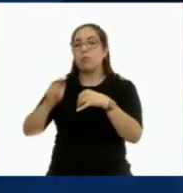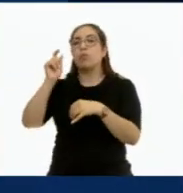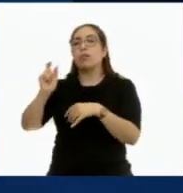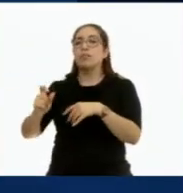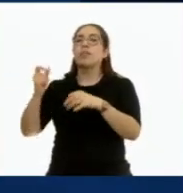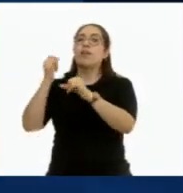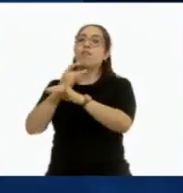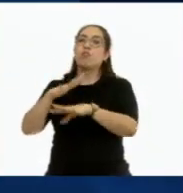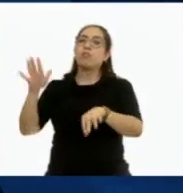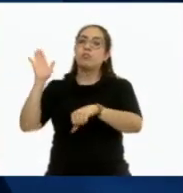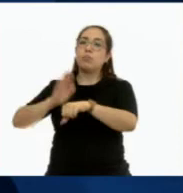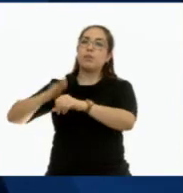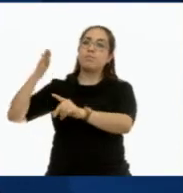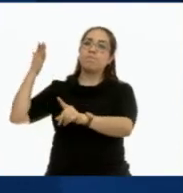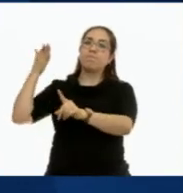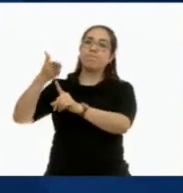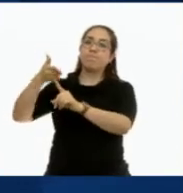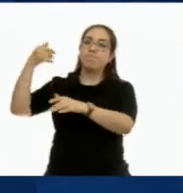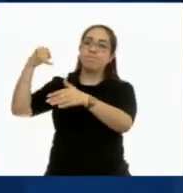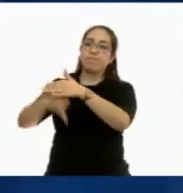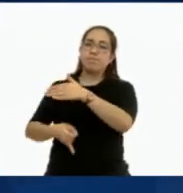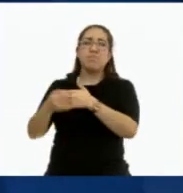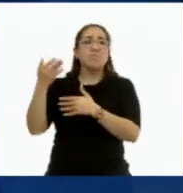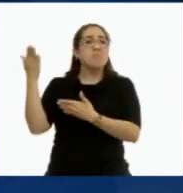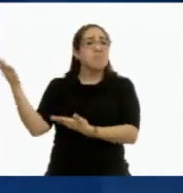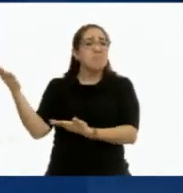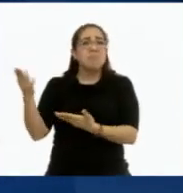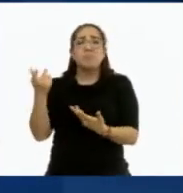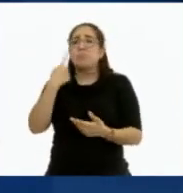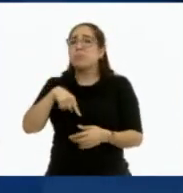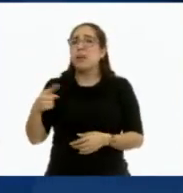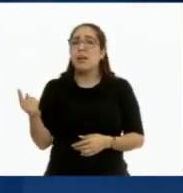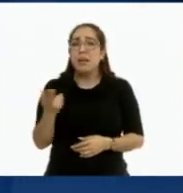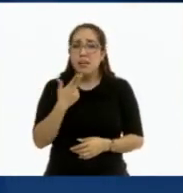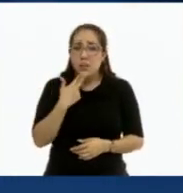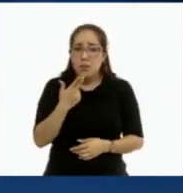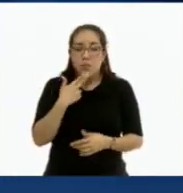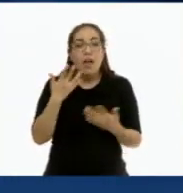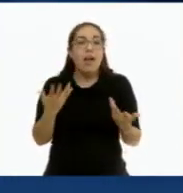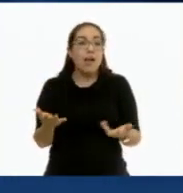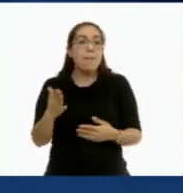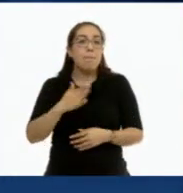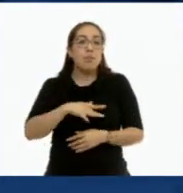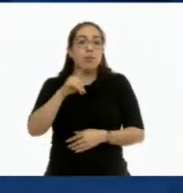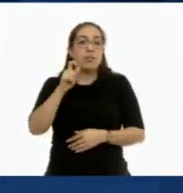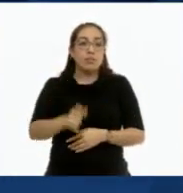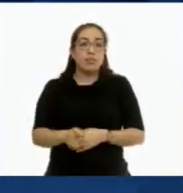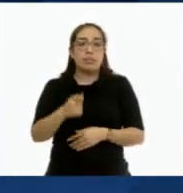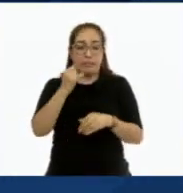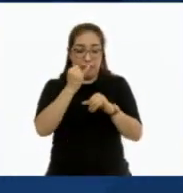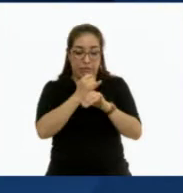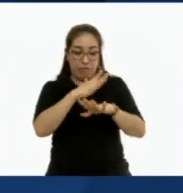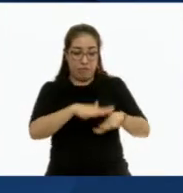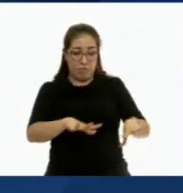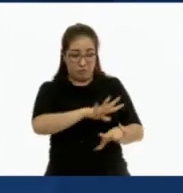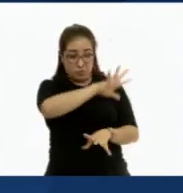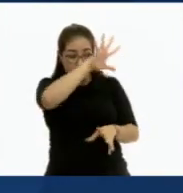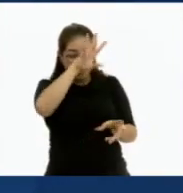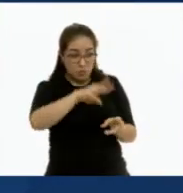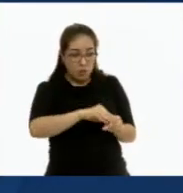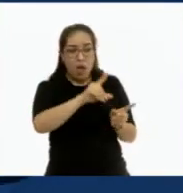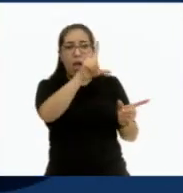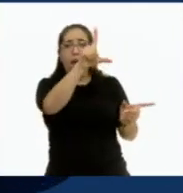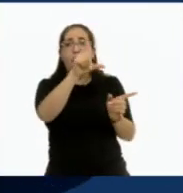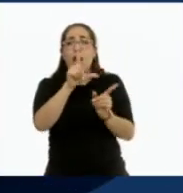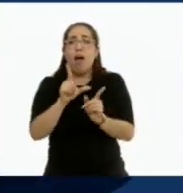particular. Así es. ¿Cuál es la utilidad de un cuadro sinóptico? Pues nos va a servir como un resumen para el estudio. También nos va